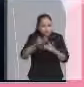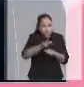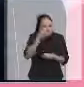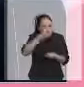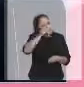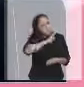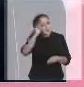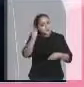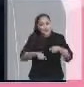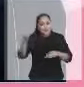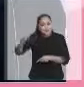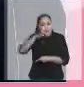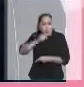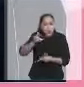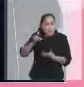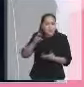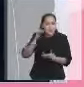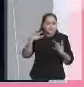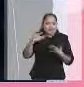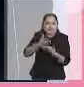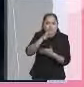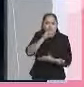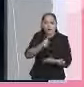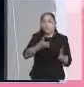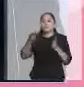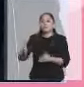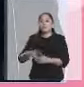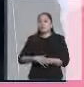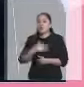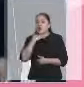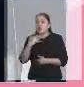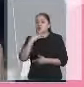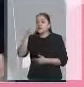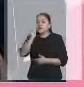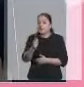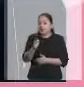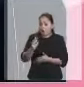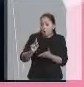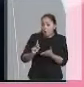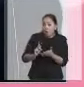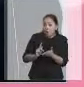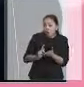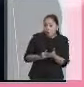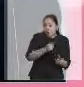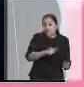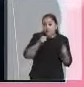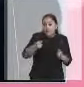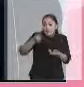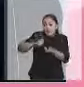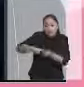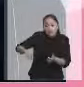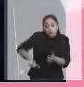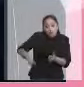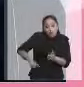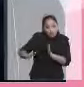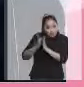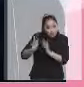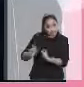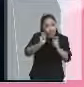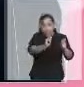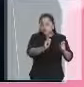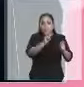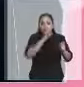cárcel y muerte civil a los corruptos. Acto grave de corrupción no vuelve a participar jamás en un cargo